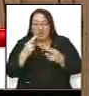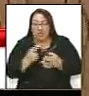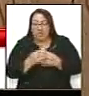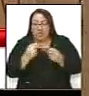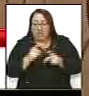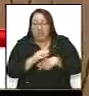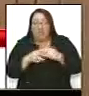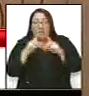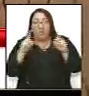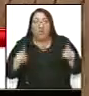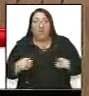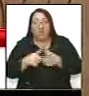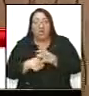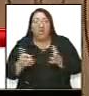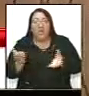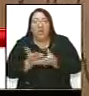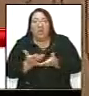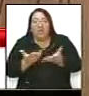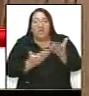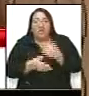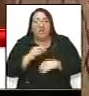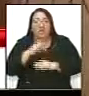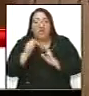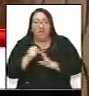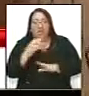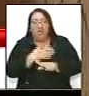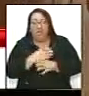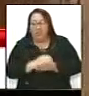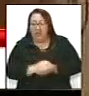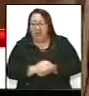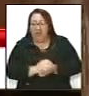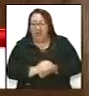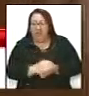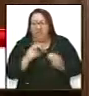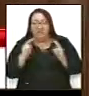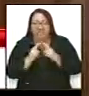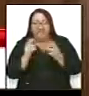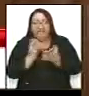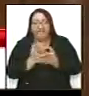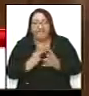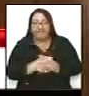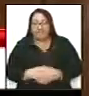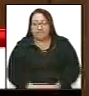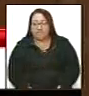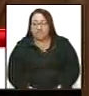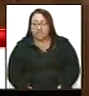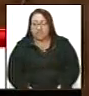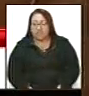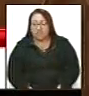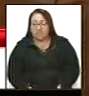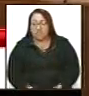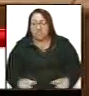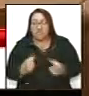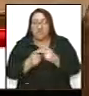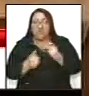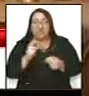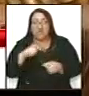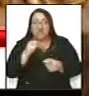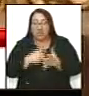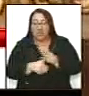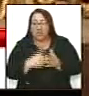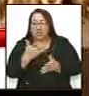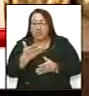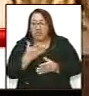así como los cuadros de documentos recibidos y los proyectos que han sido decretados para conocimiento y estudio. Si algún señor congresista requiere algún documento,